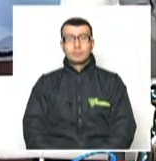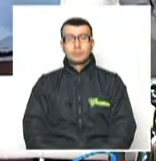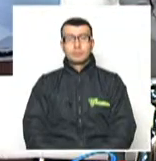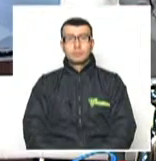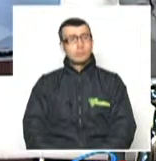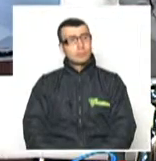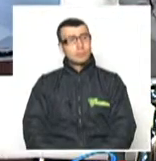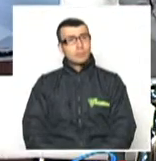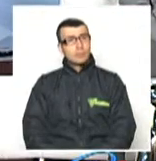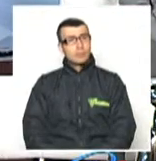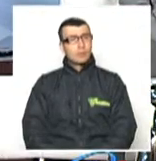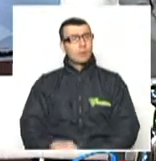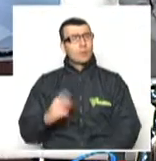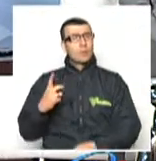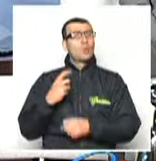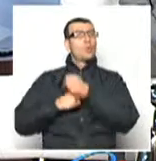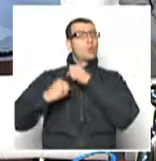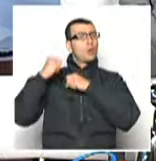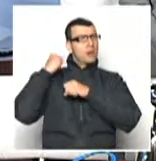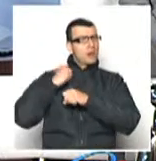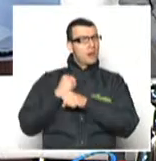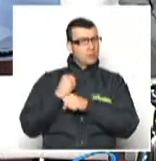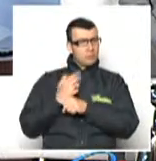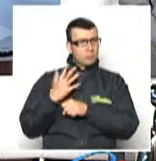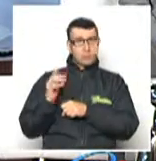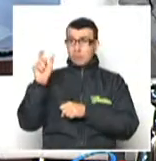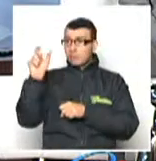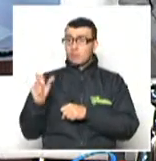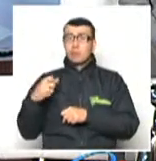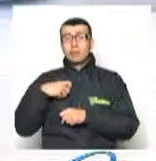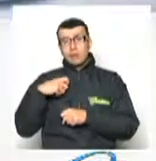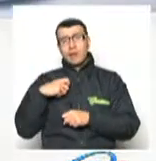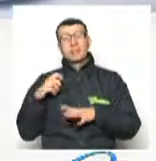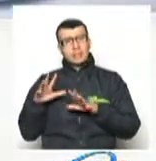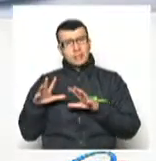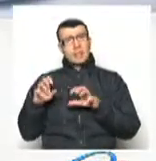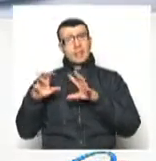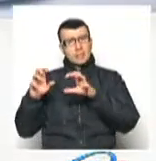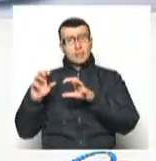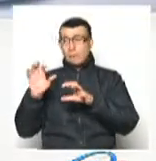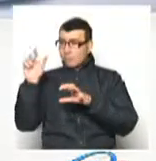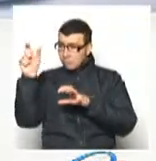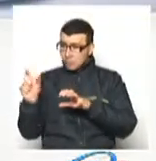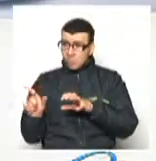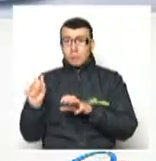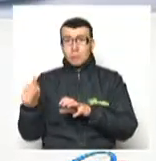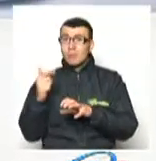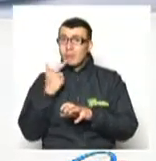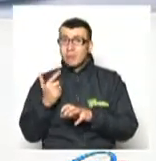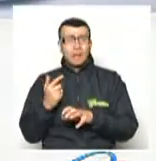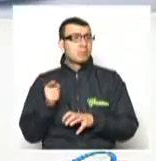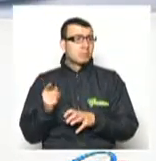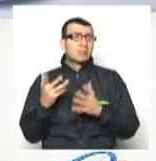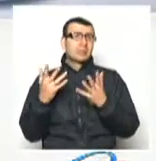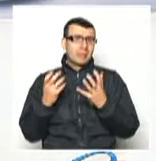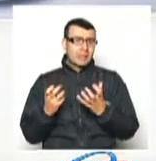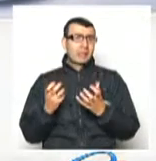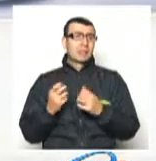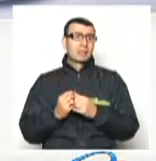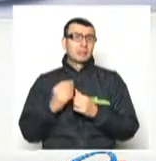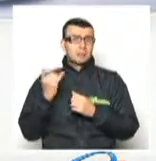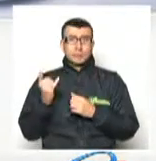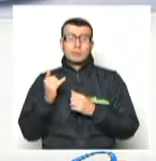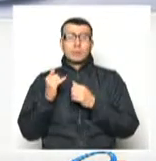Hace tal vez un año, un paciente que tenía un cáncer terminal me decía que se quería hacer un tratamiento